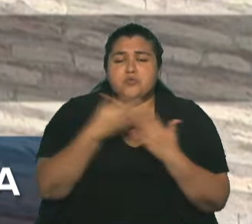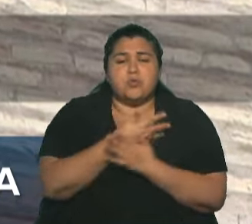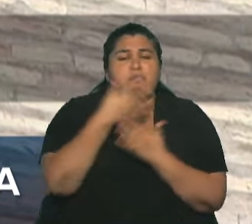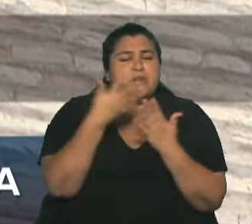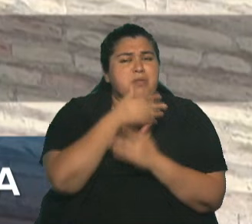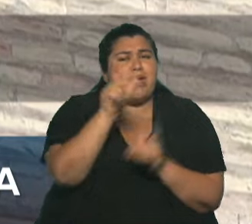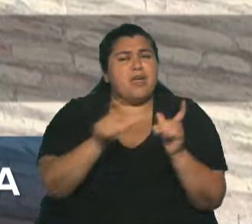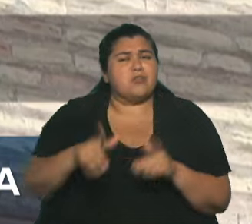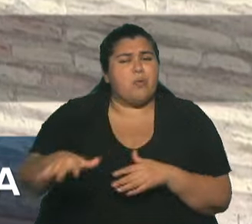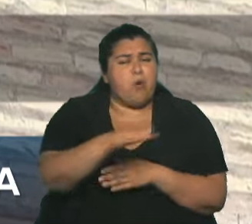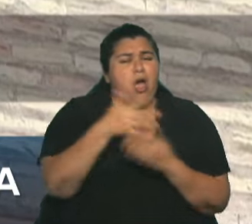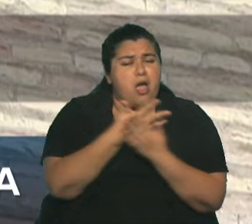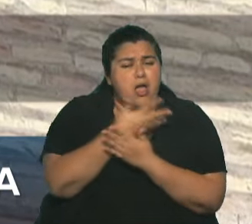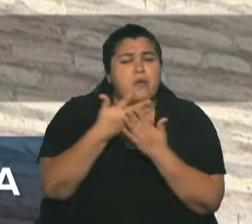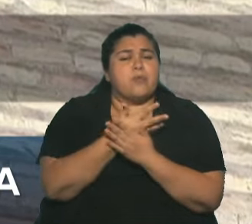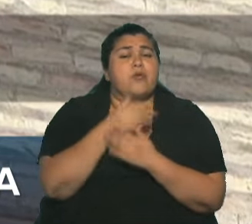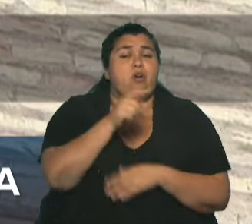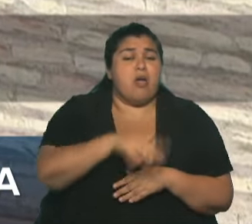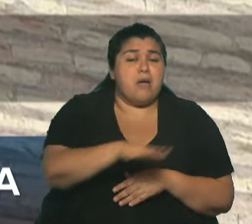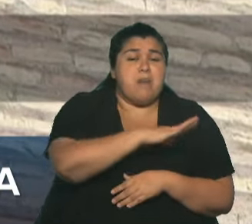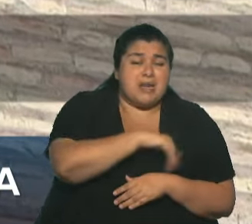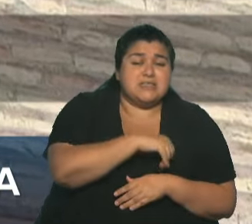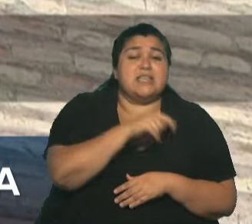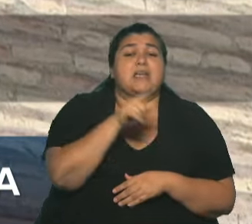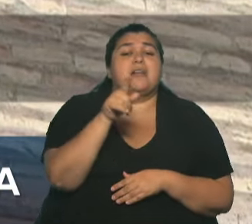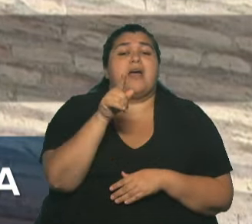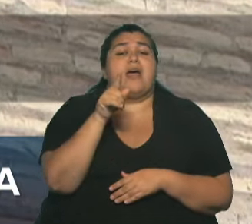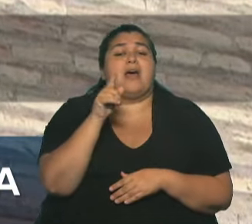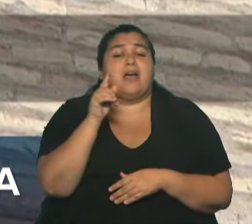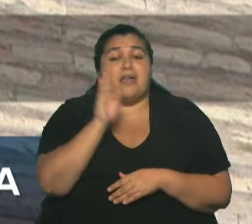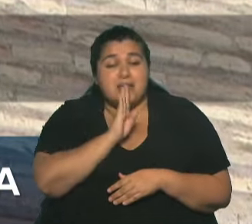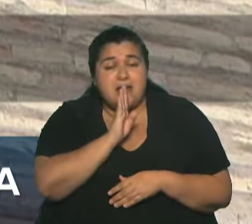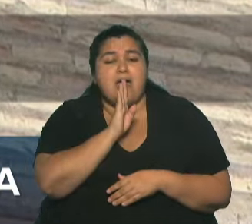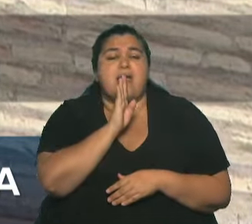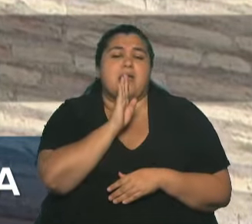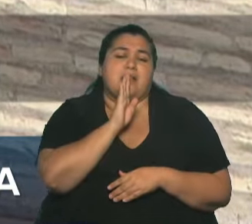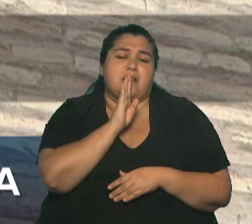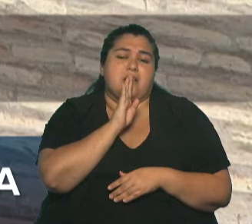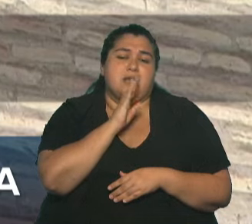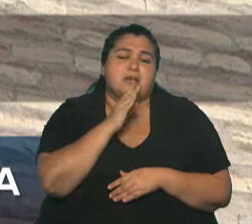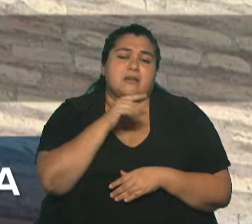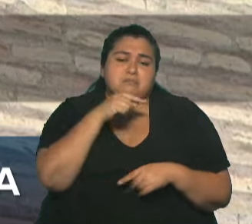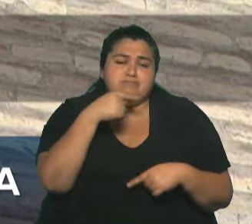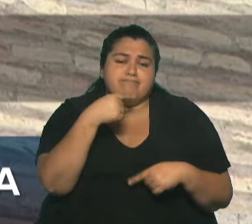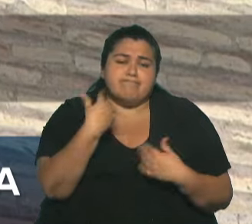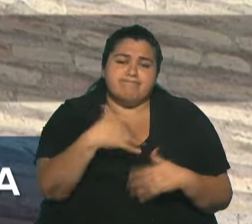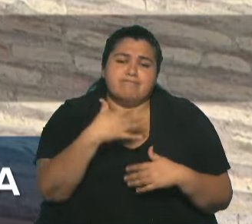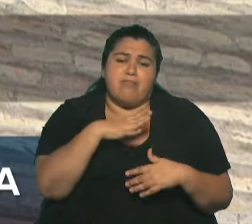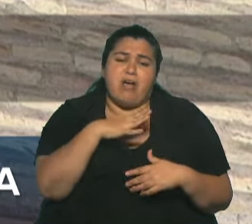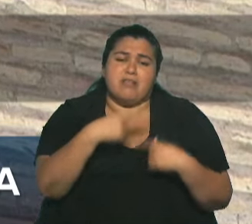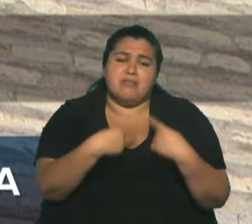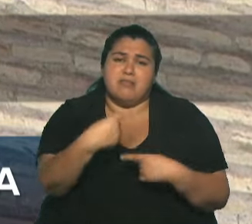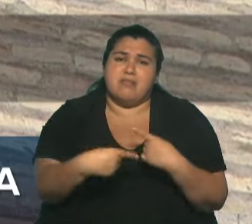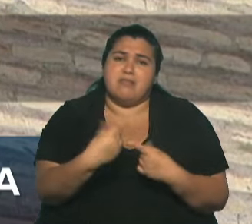delle popolazioni in Palestina e in Israele dovuta alle ostilità in